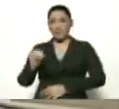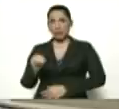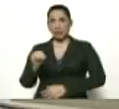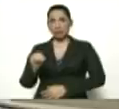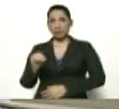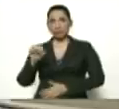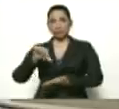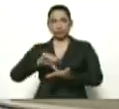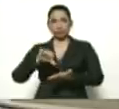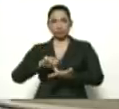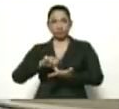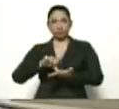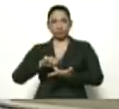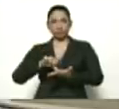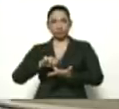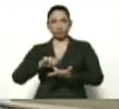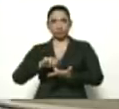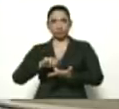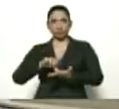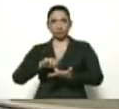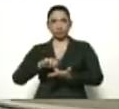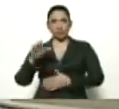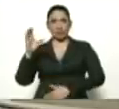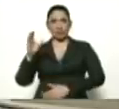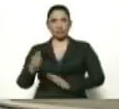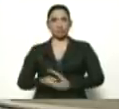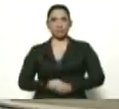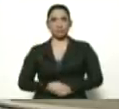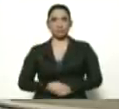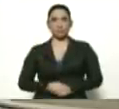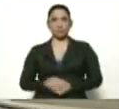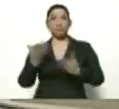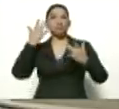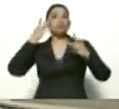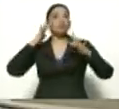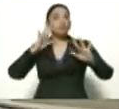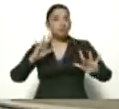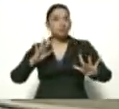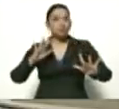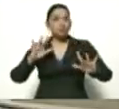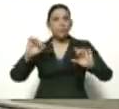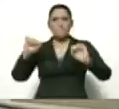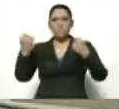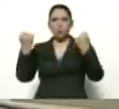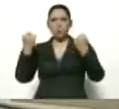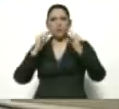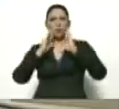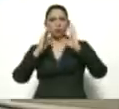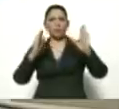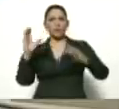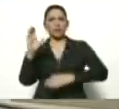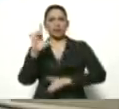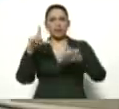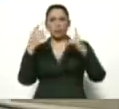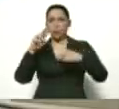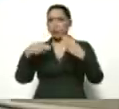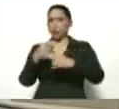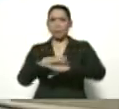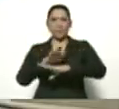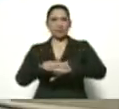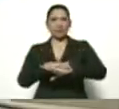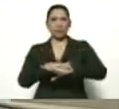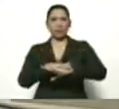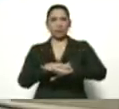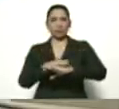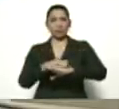localidad de la ciudad de caracas de unos supuestos bloqueos a la autopista caracas-la guaira que nunca ocurrieron sino en su